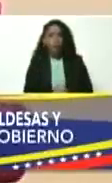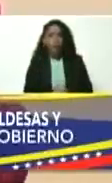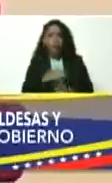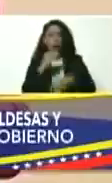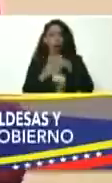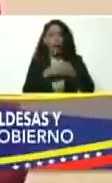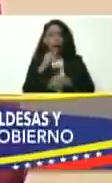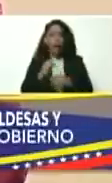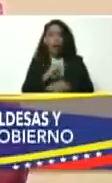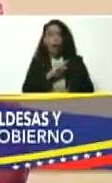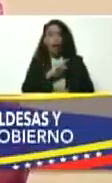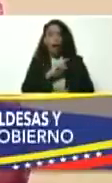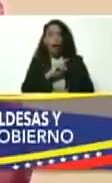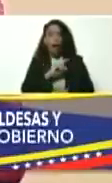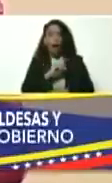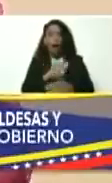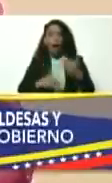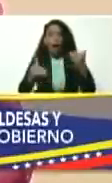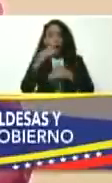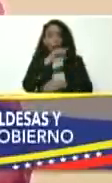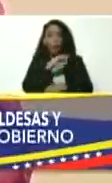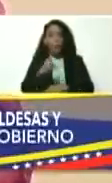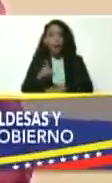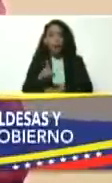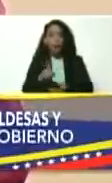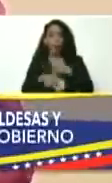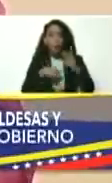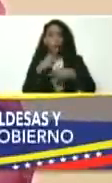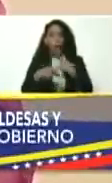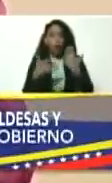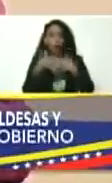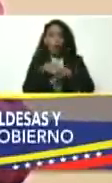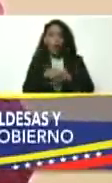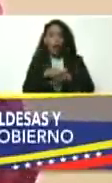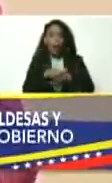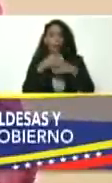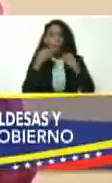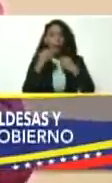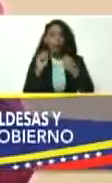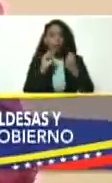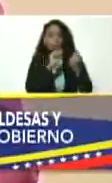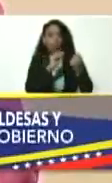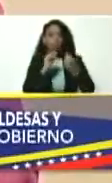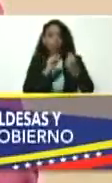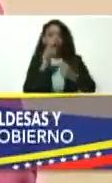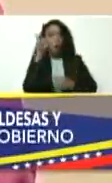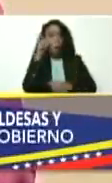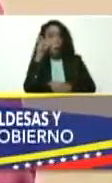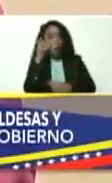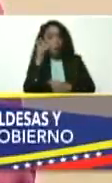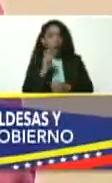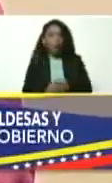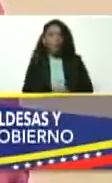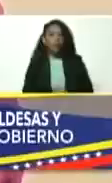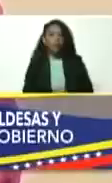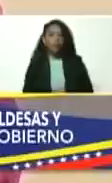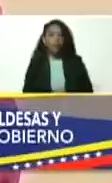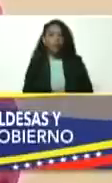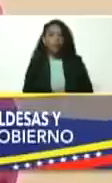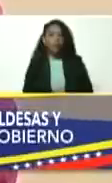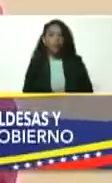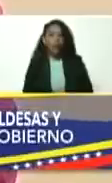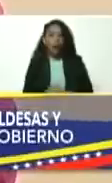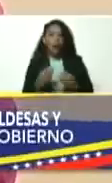altos mandos políticos integrales colectivos para el debate para escuchar para